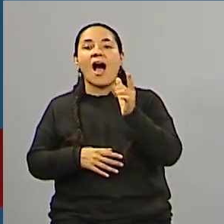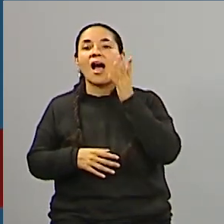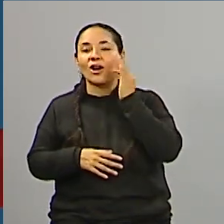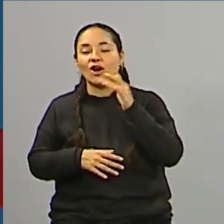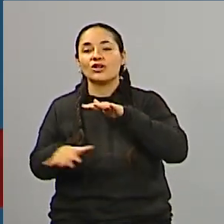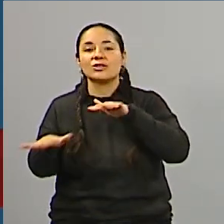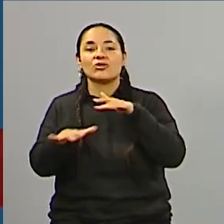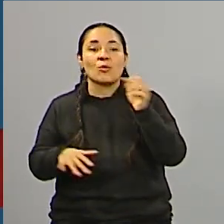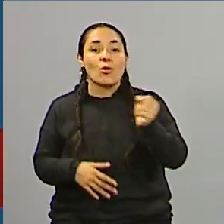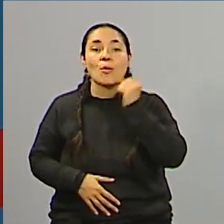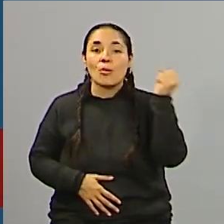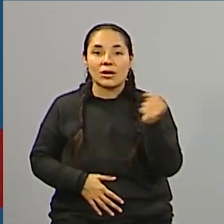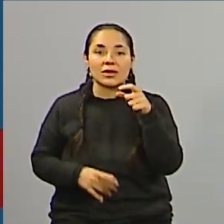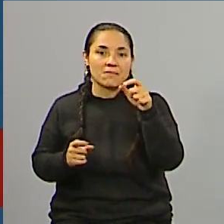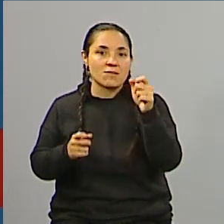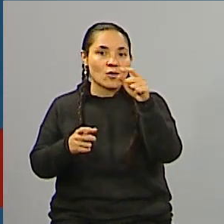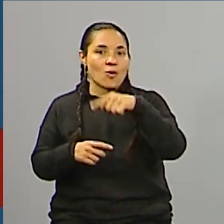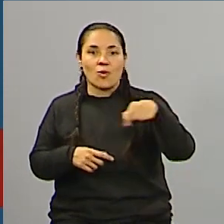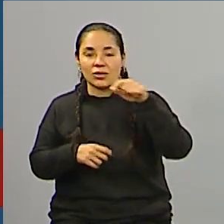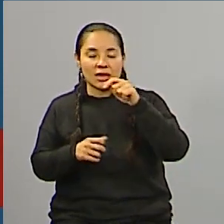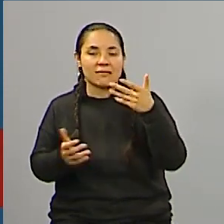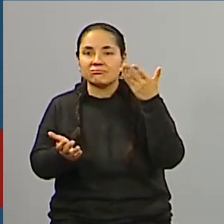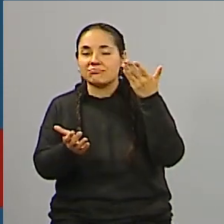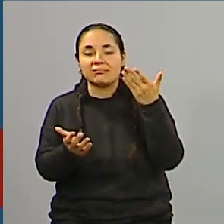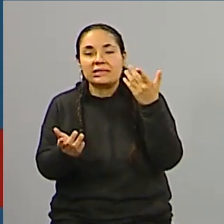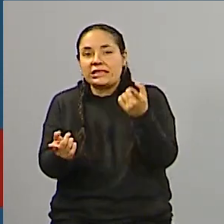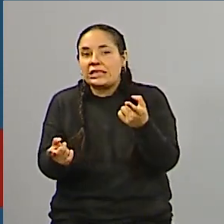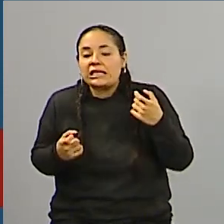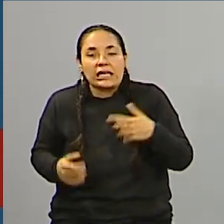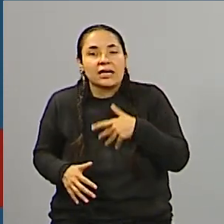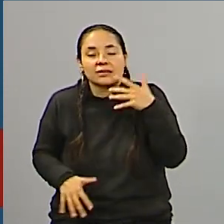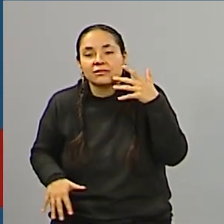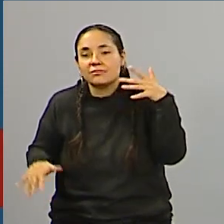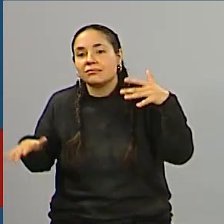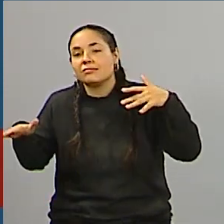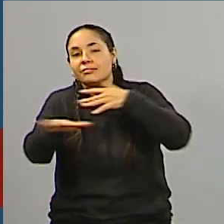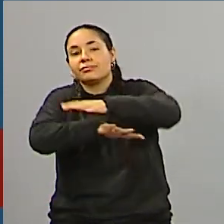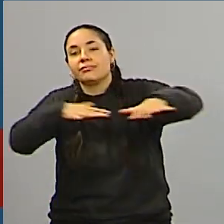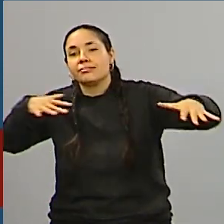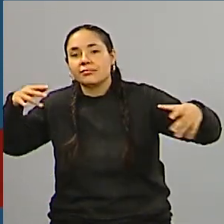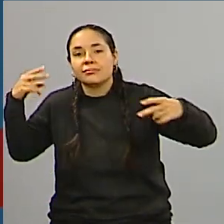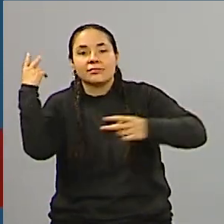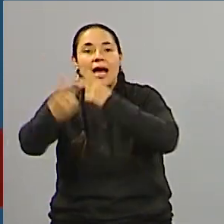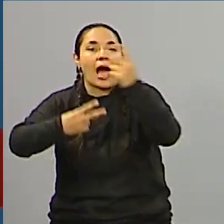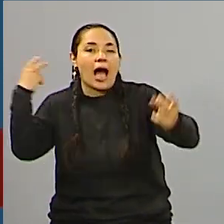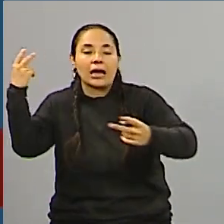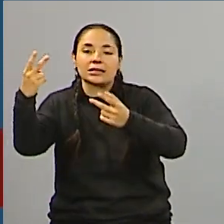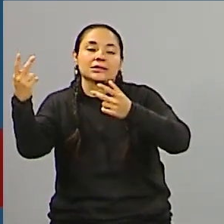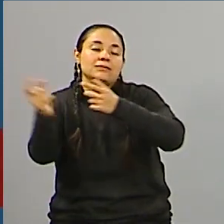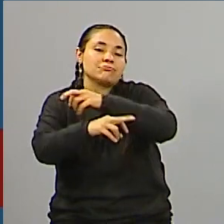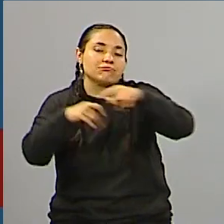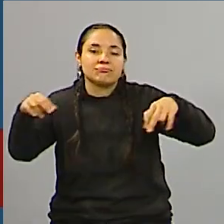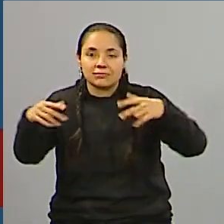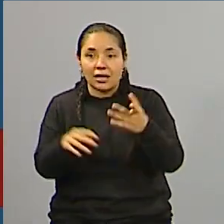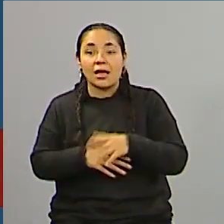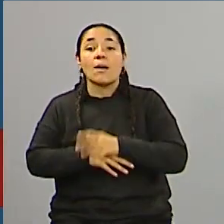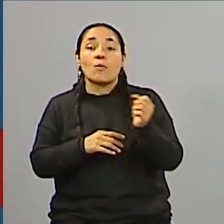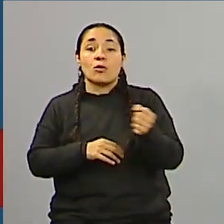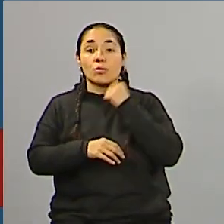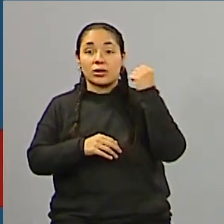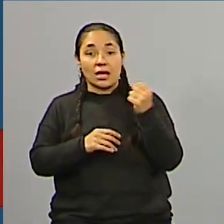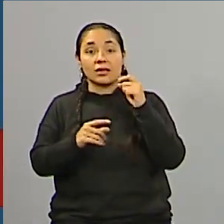por eso mismo es necesario. Ni hablar de todas esas estafas que habla usted de Facebook y las extorsiones de que tenemos secuestrado a un hijo, entonces sí, le van